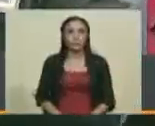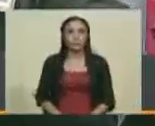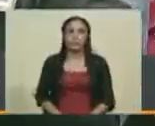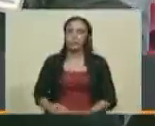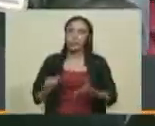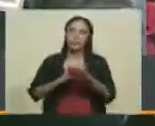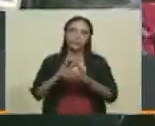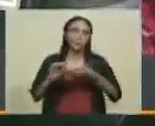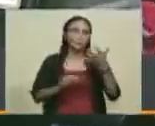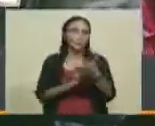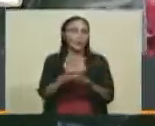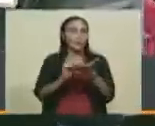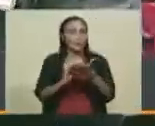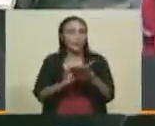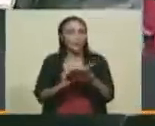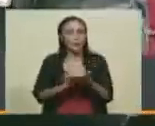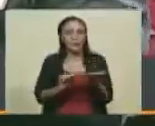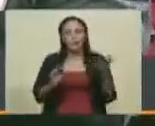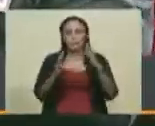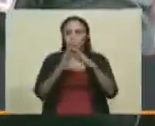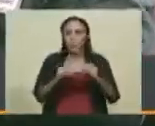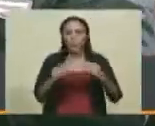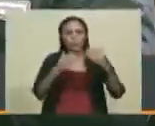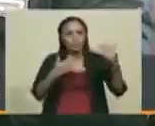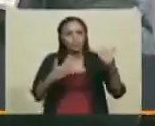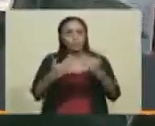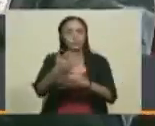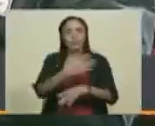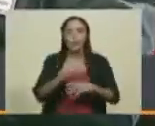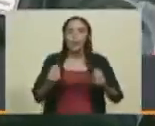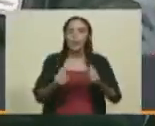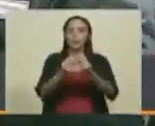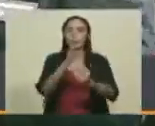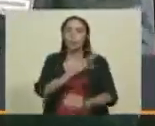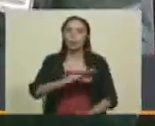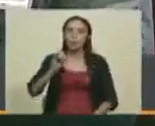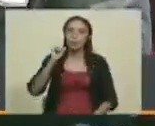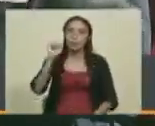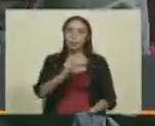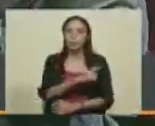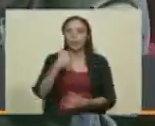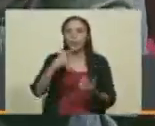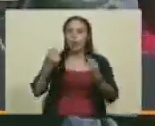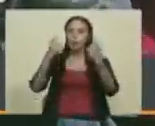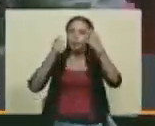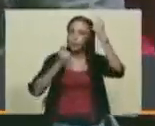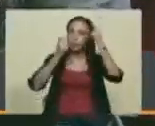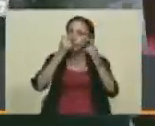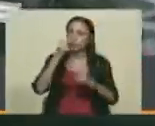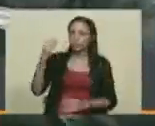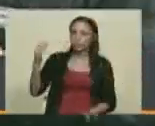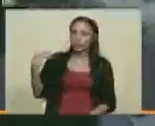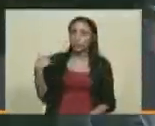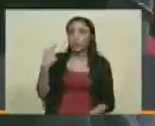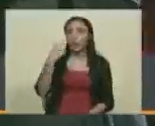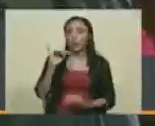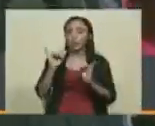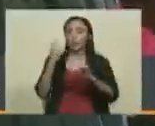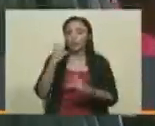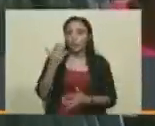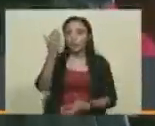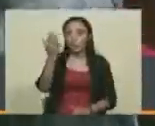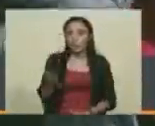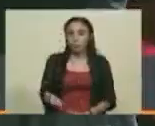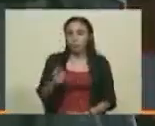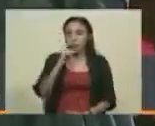las dificultades y definitivamente avanzar hacia el socialismo que nos orientó el comandante Chávez y que usted, presidente, ha